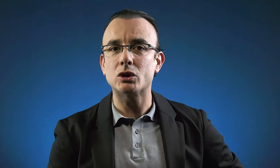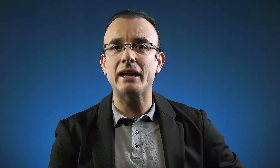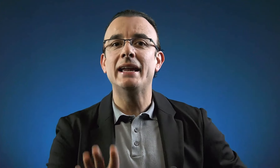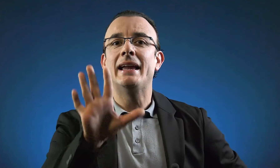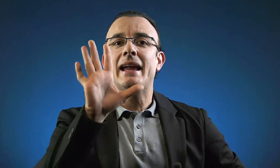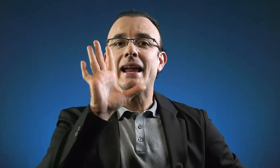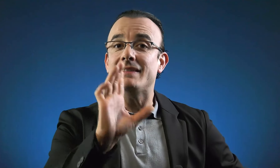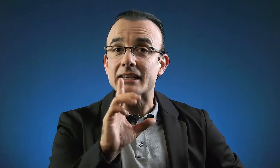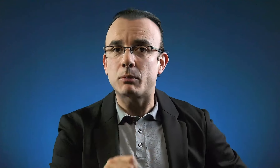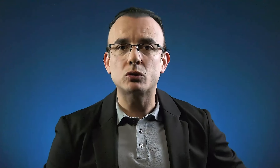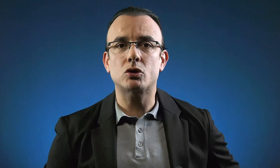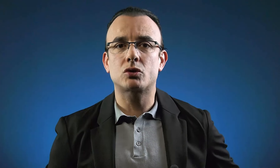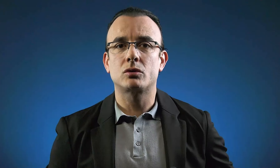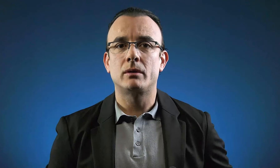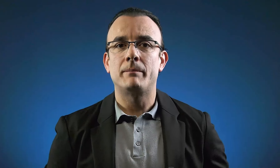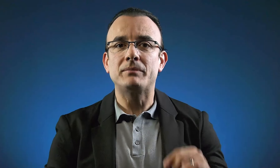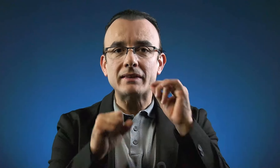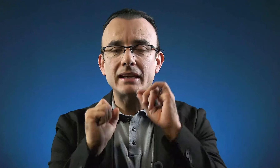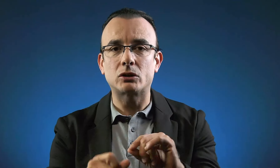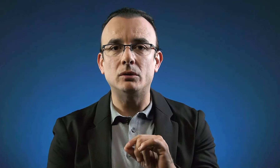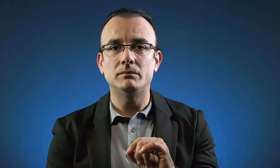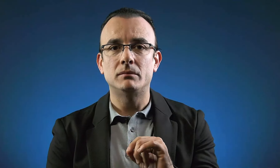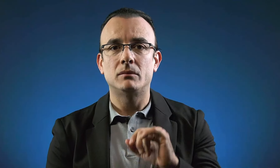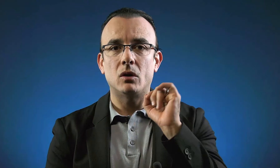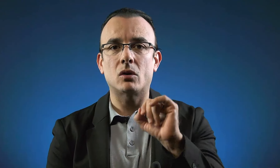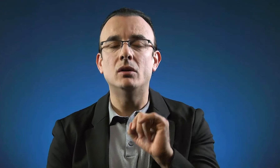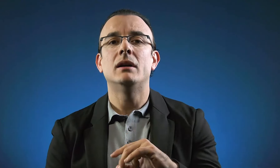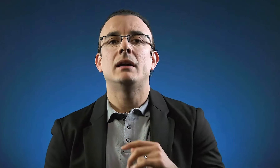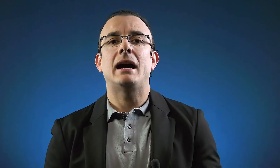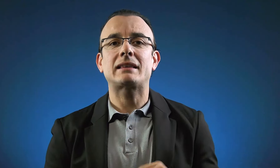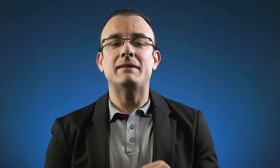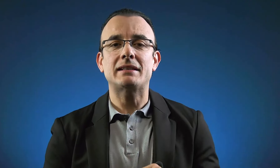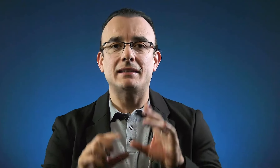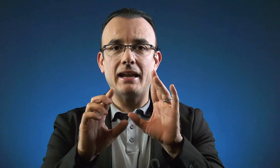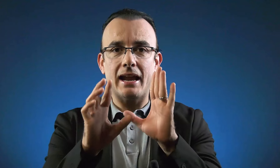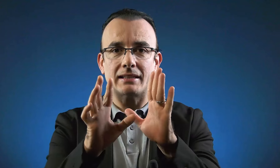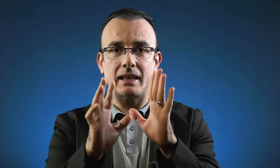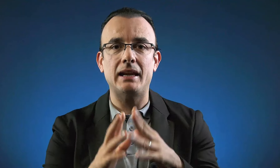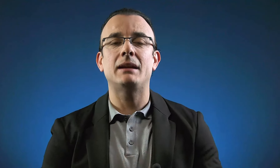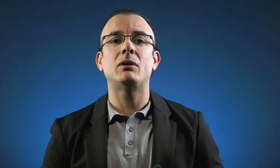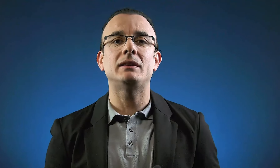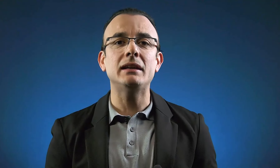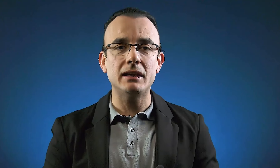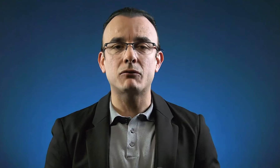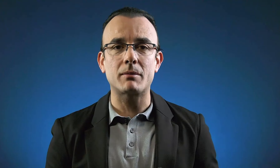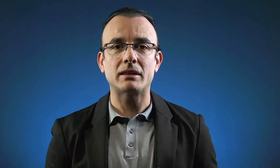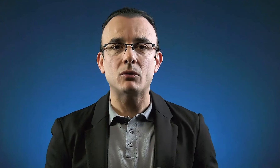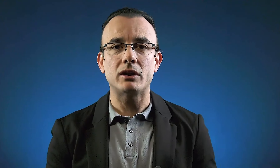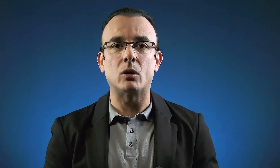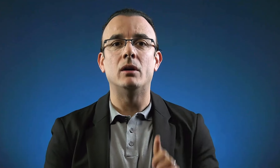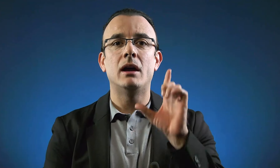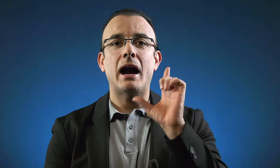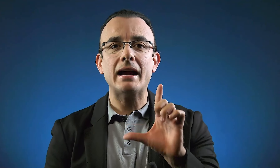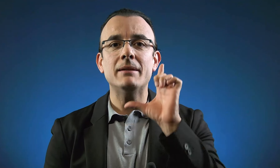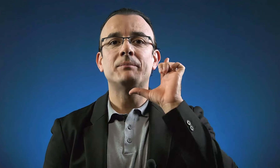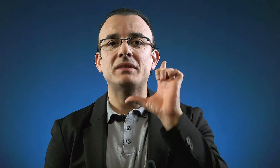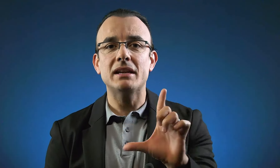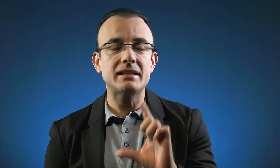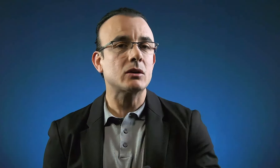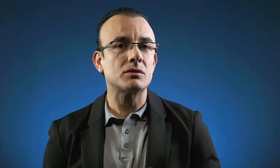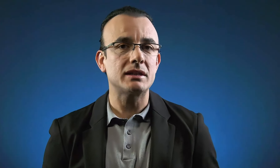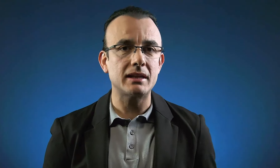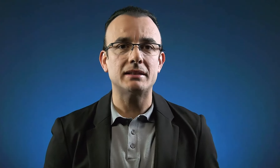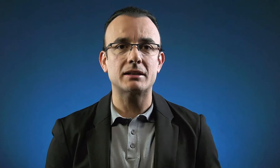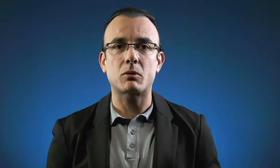en donde en 10 puntos detectó, ojo, a través de este boletín informativo dijo, hay